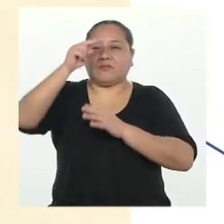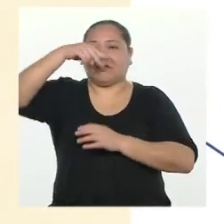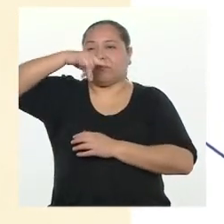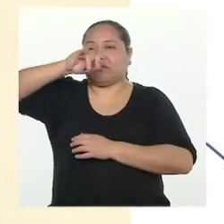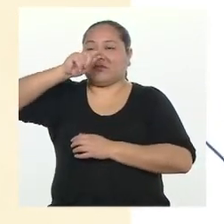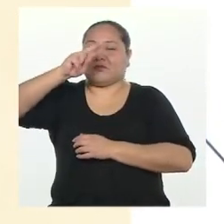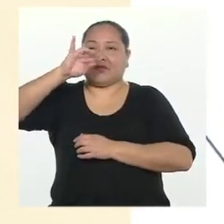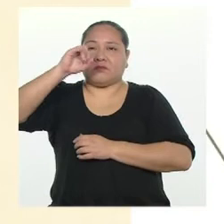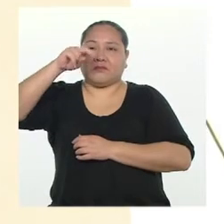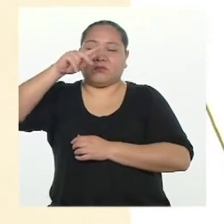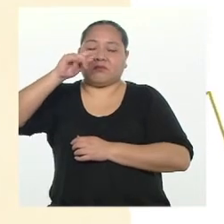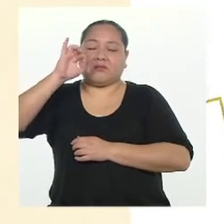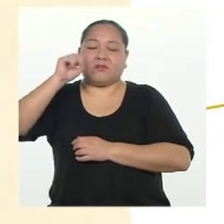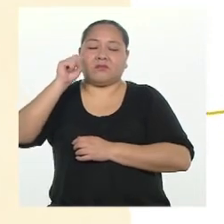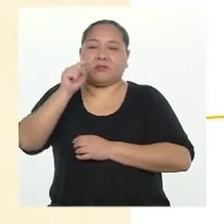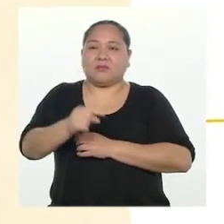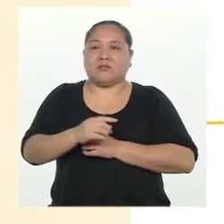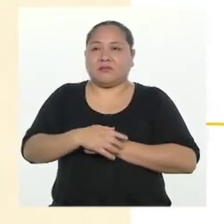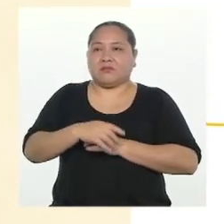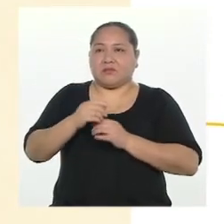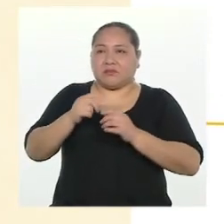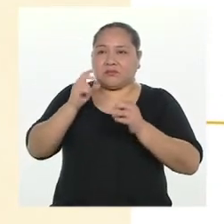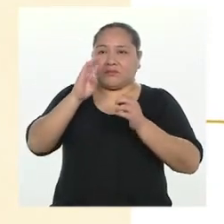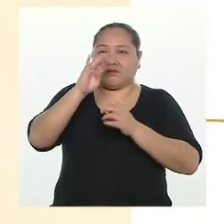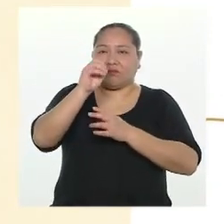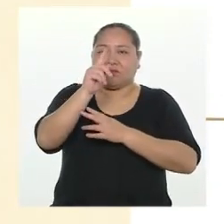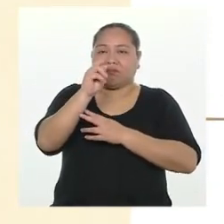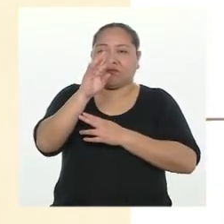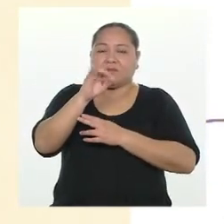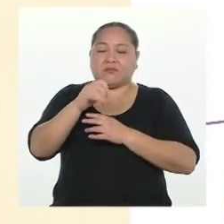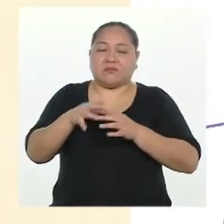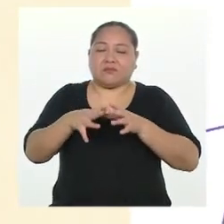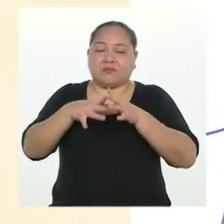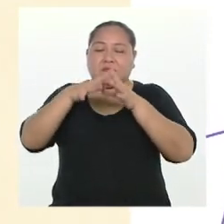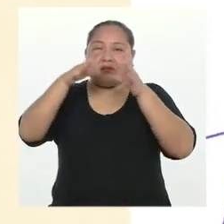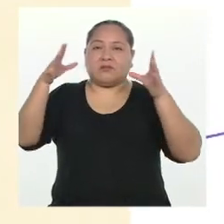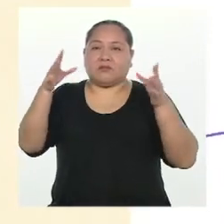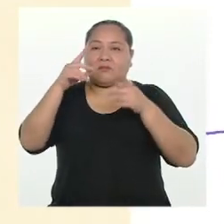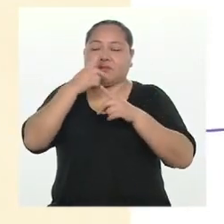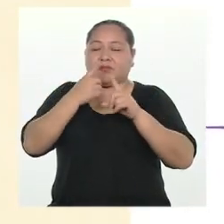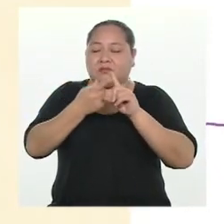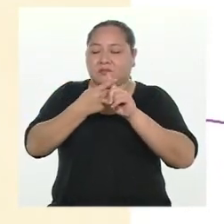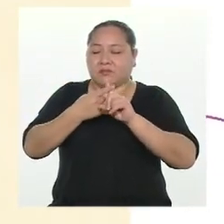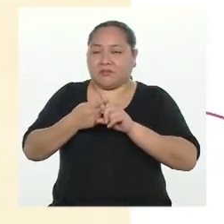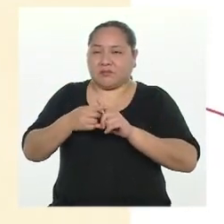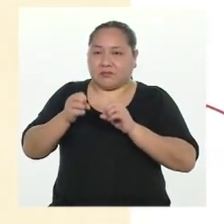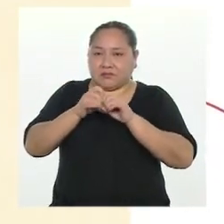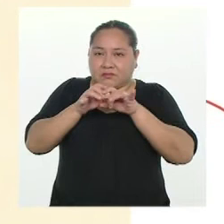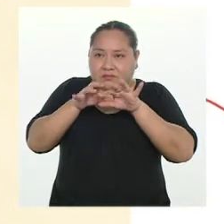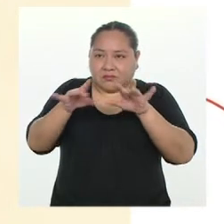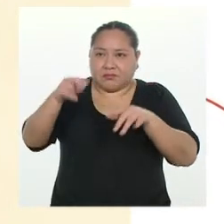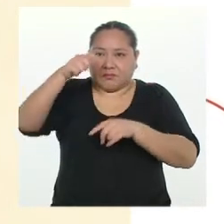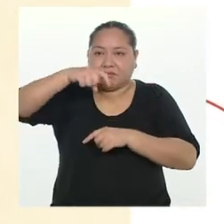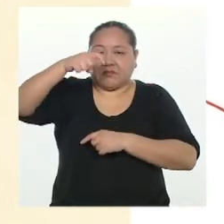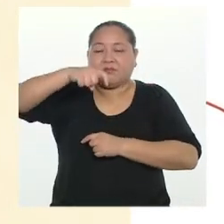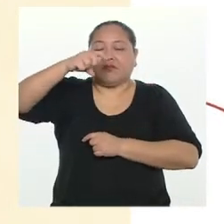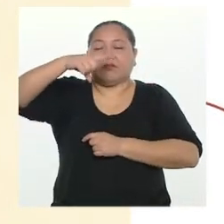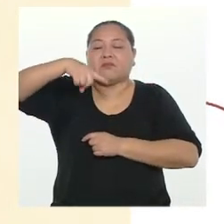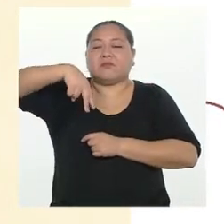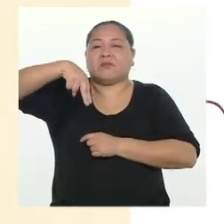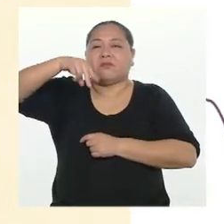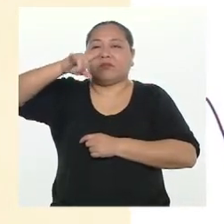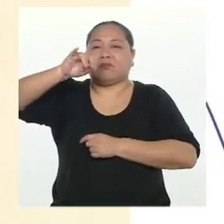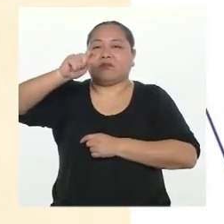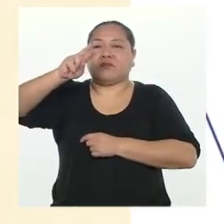nutrientes. Para que las bacterias crezcan y se multipliquen, necesitan de nutrientes que son un gran aporte